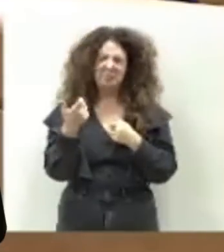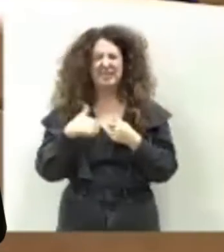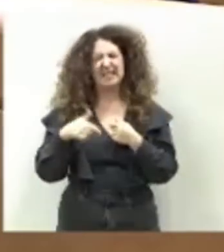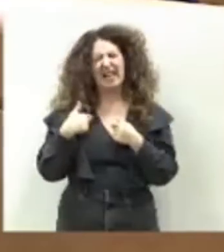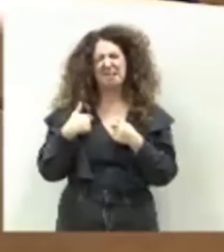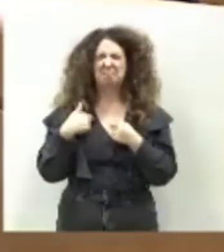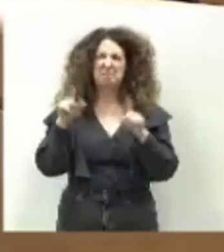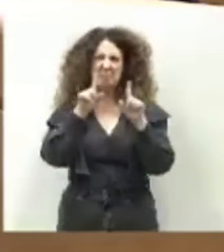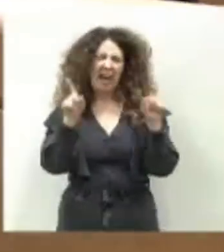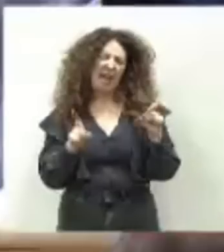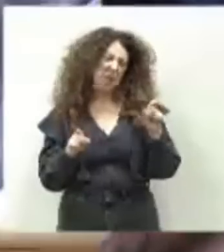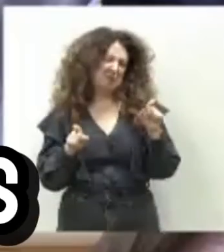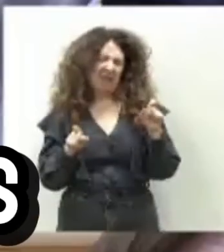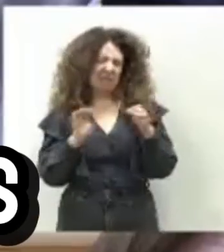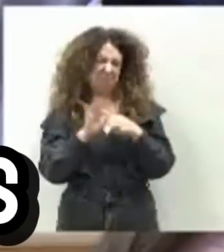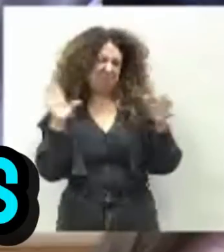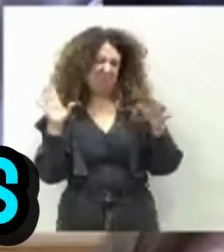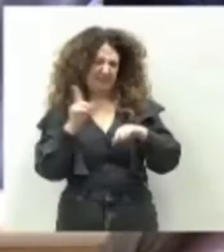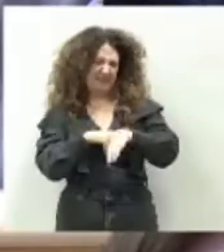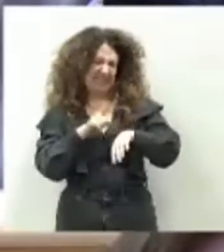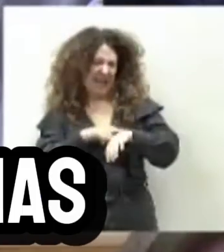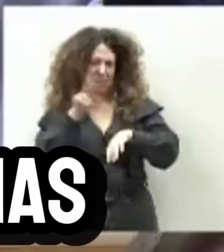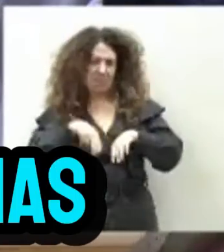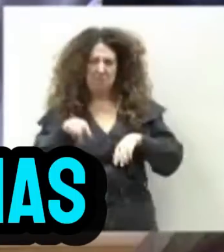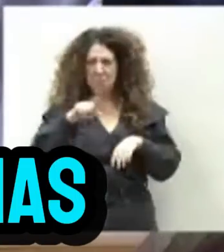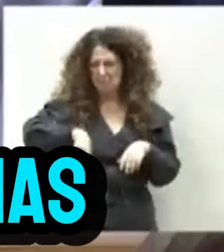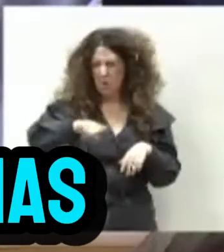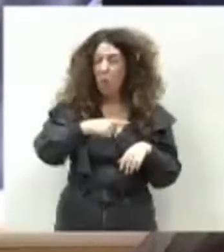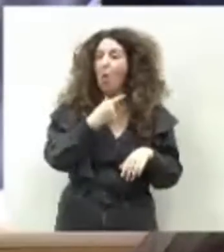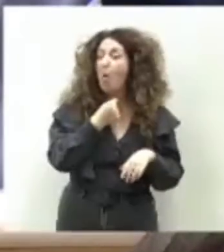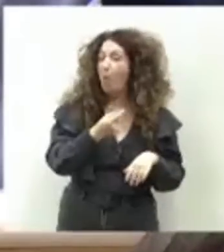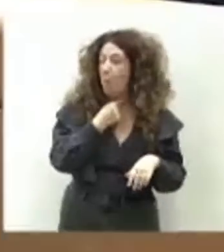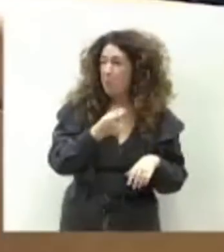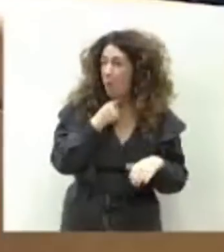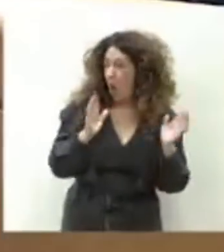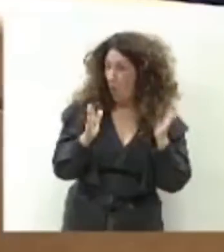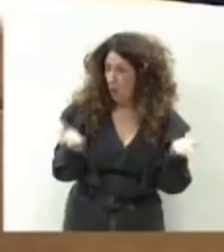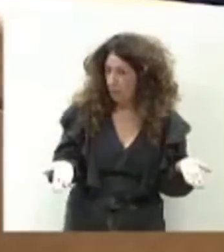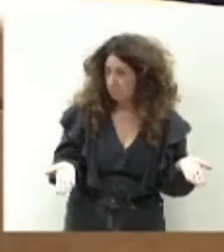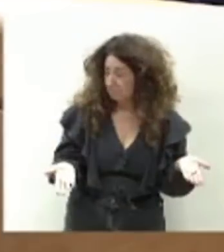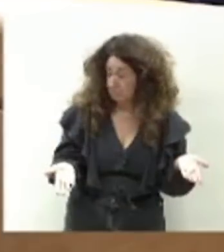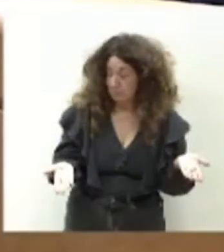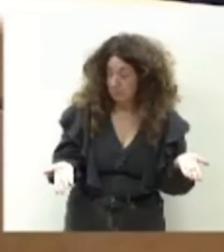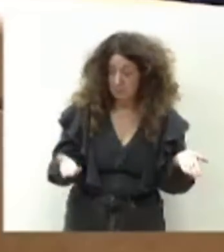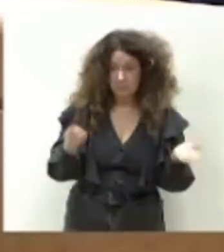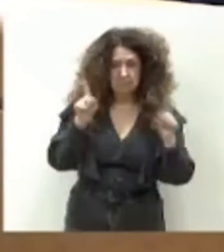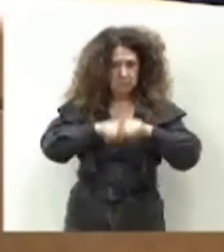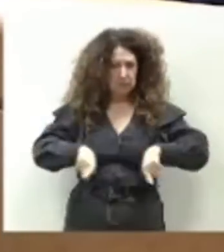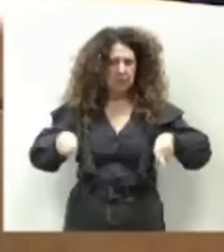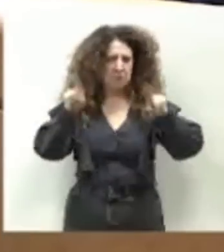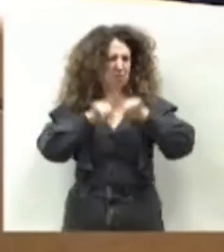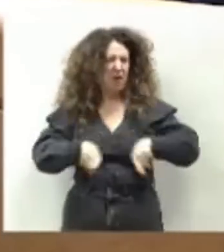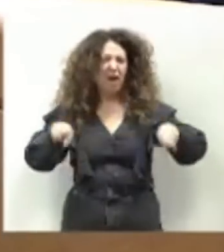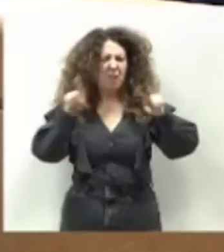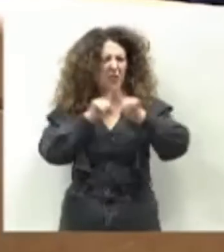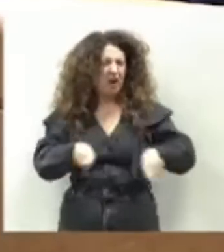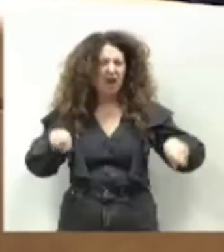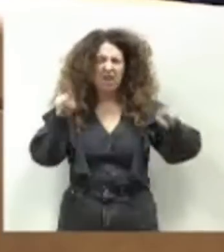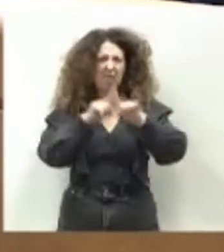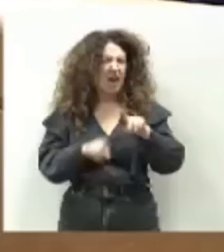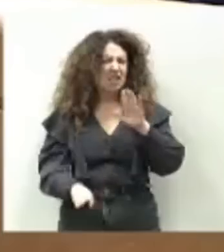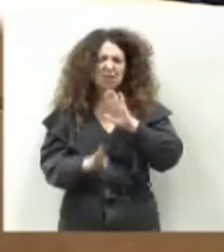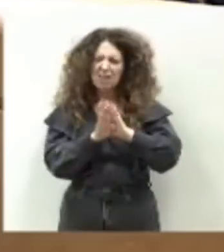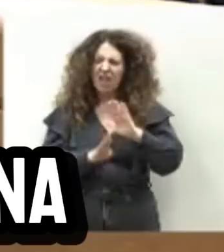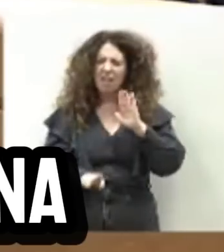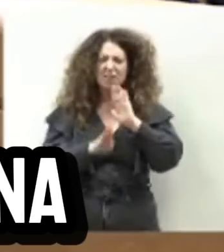la pregunta. La verdad es que no sé cómo tienen ustedes humor en estas circunstancias para seguir con la misma marcha puesta. Tengo la